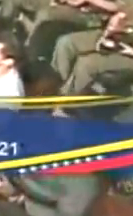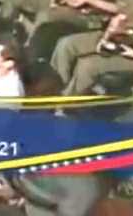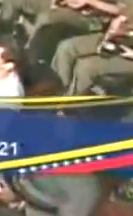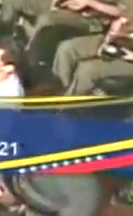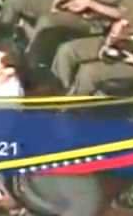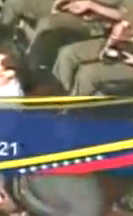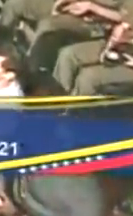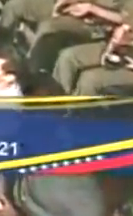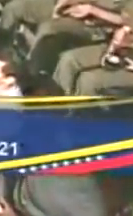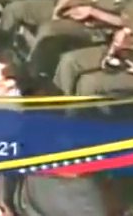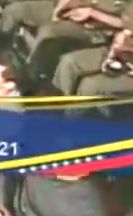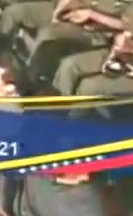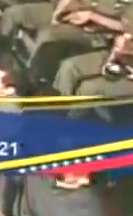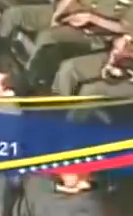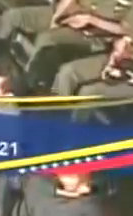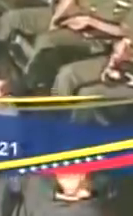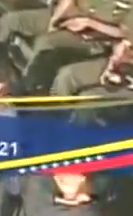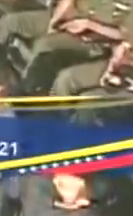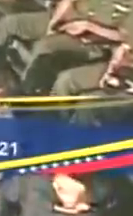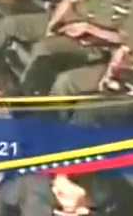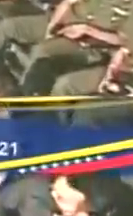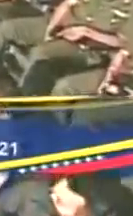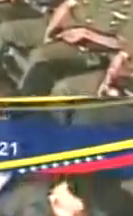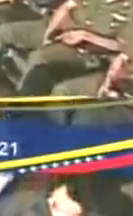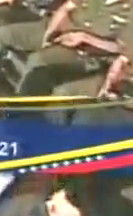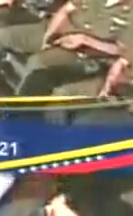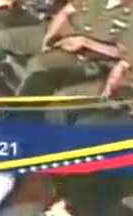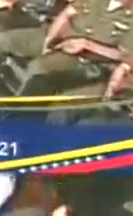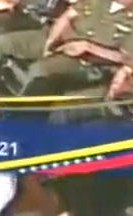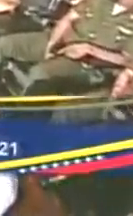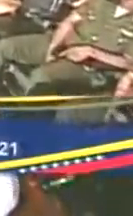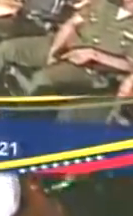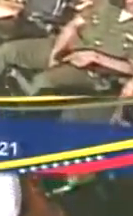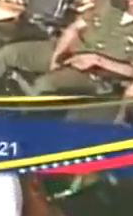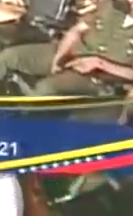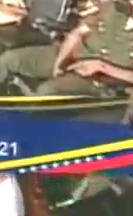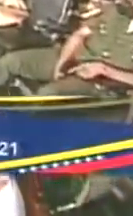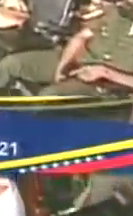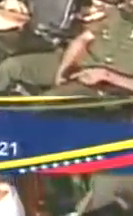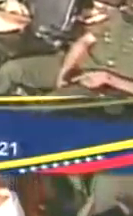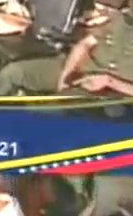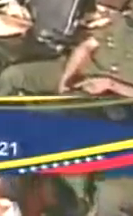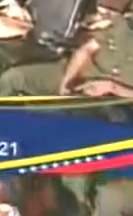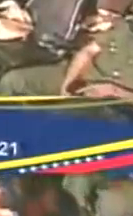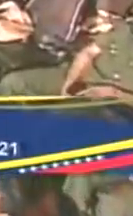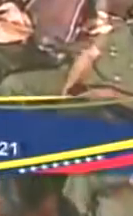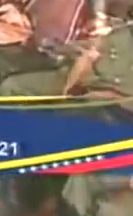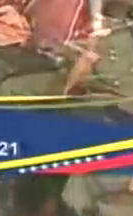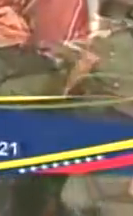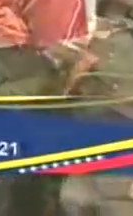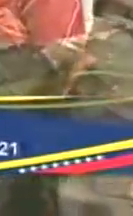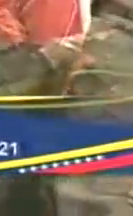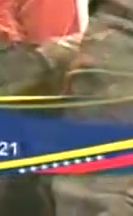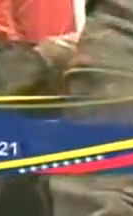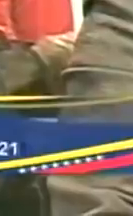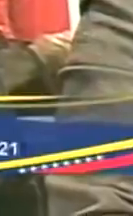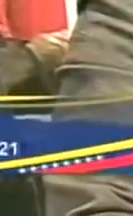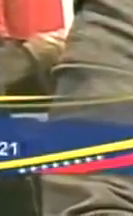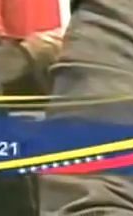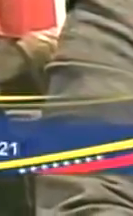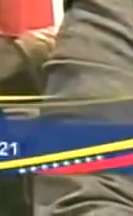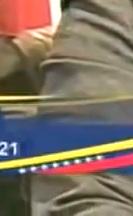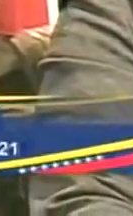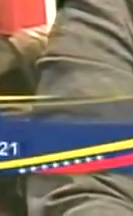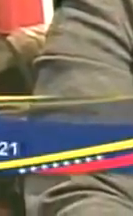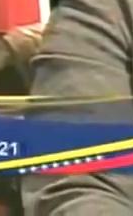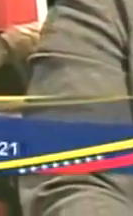científica y tecnológica del país. Reiteramos la información para que quienes se conectan a esta hora con las pantallas de Venezolana